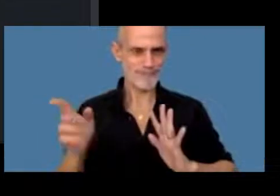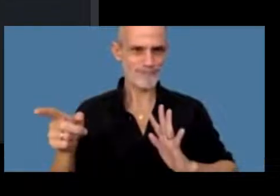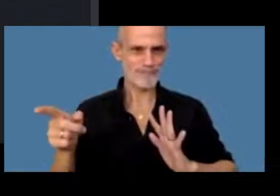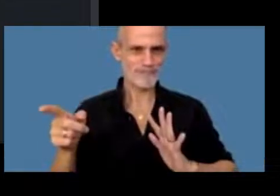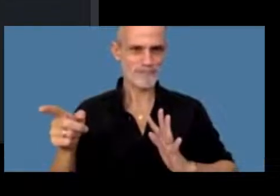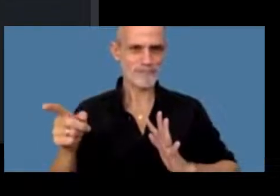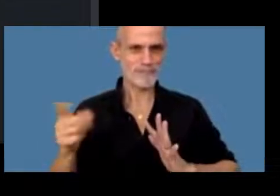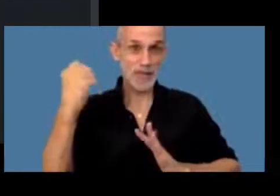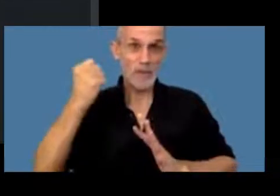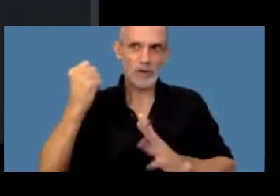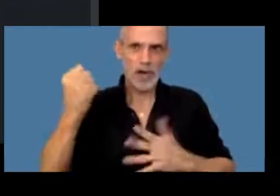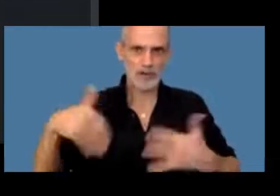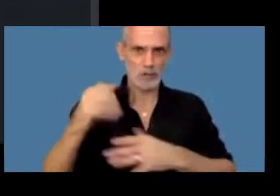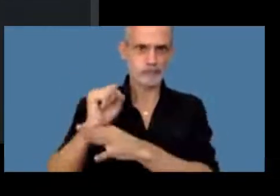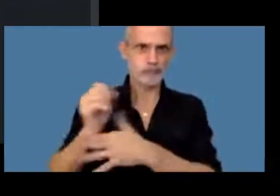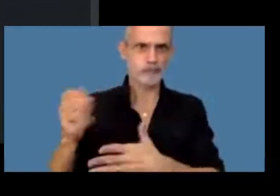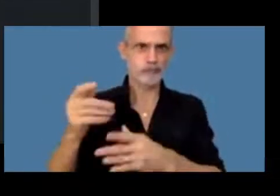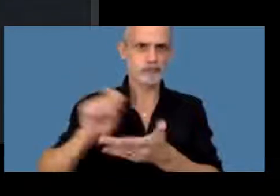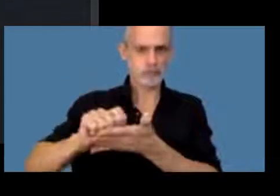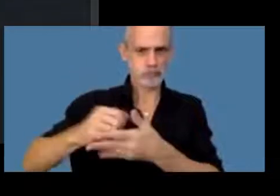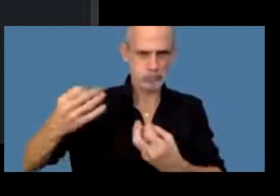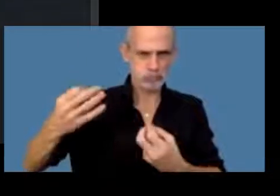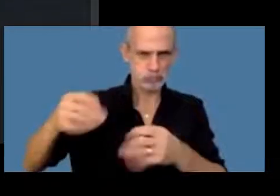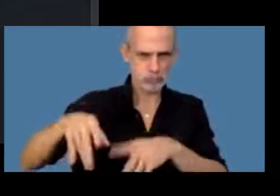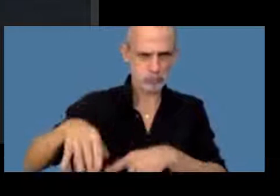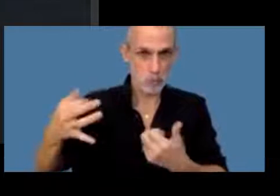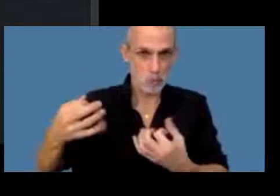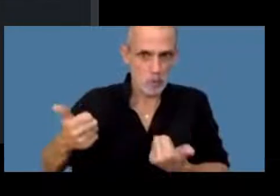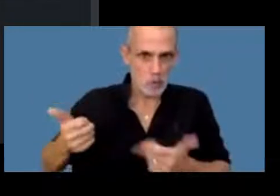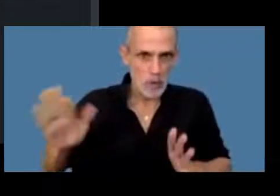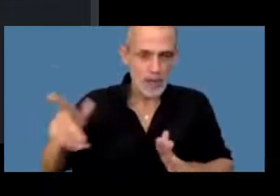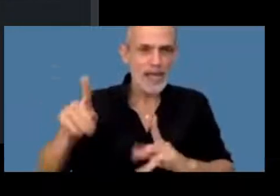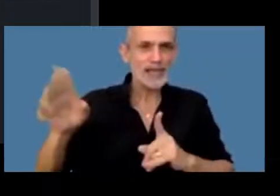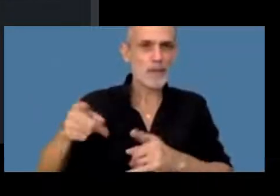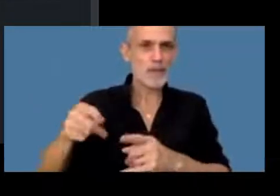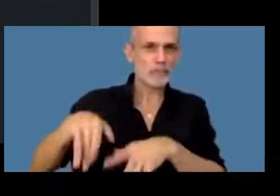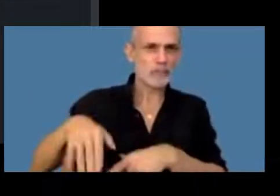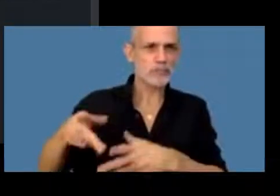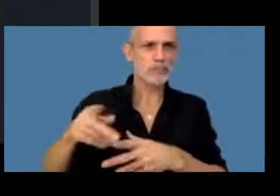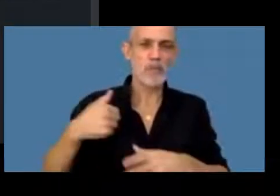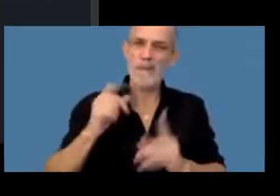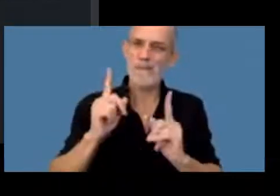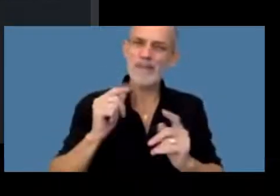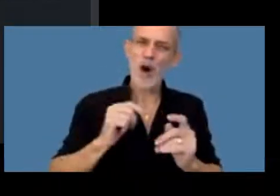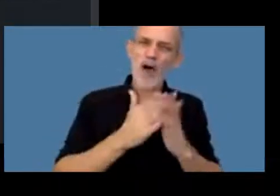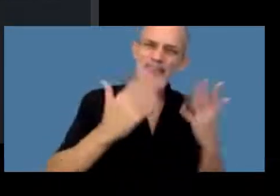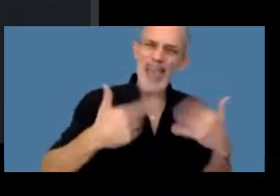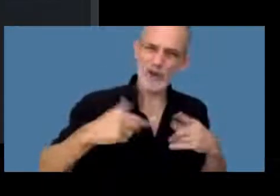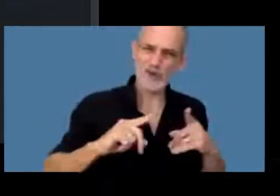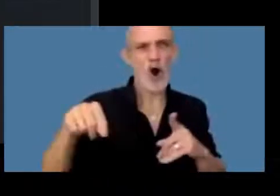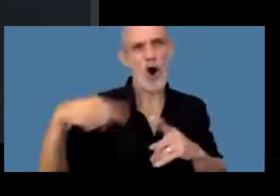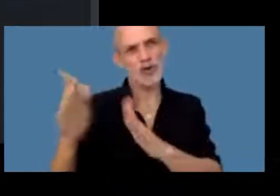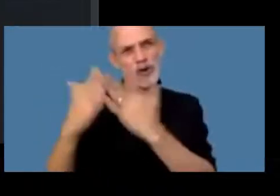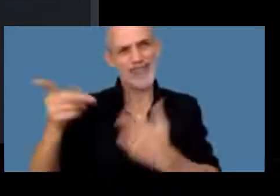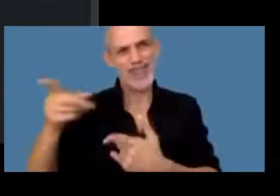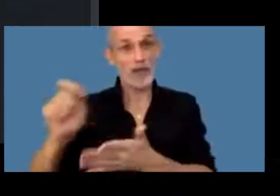importante en esta época, digamos, que escribe muy bien, que está en una editorial también importante, no la que trabajo, no la que estoy yo, digamos, pero